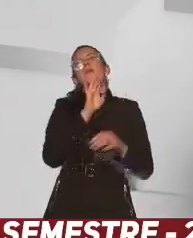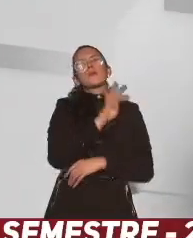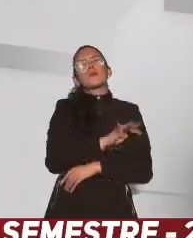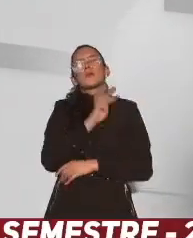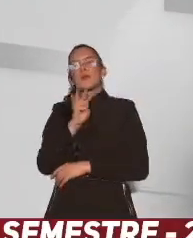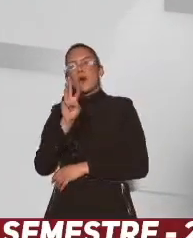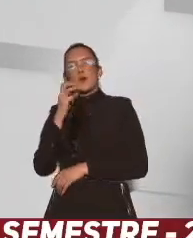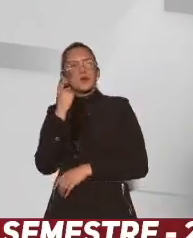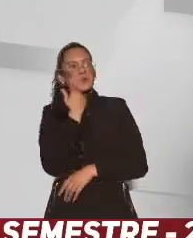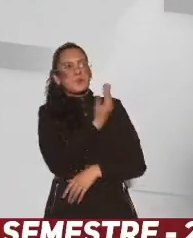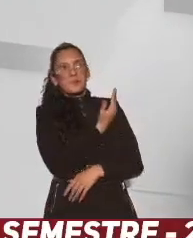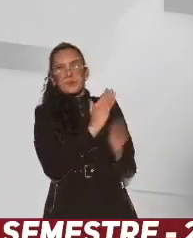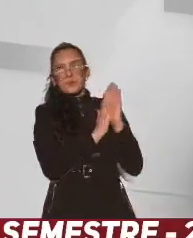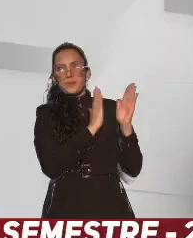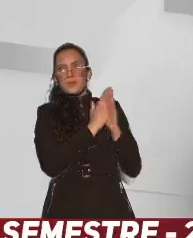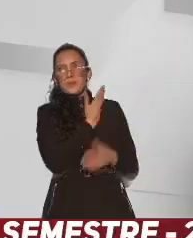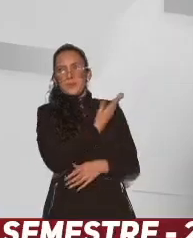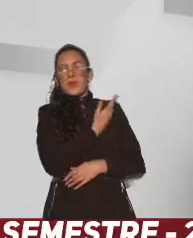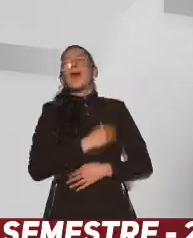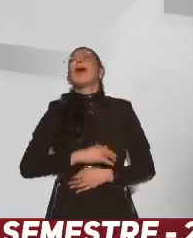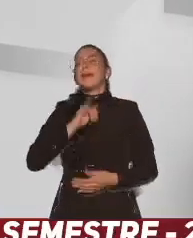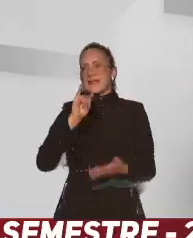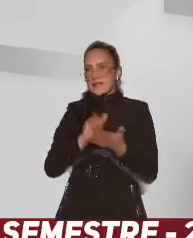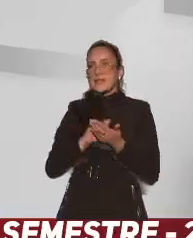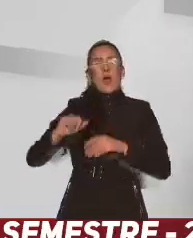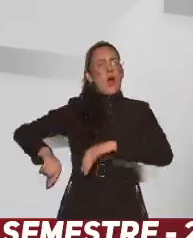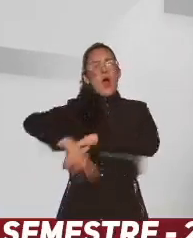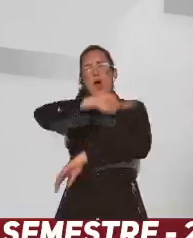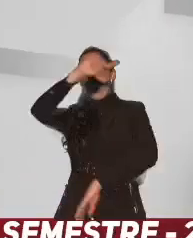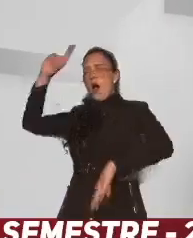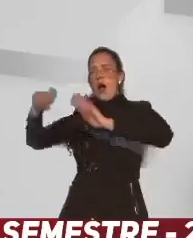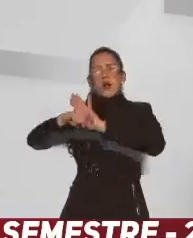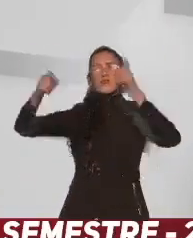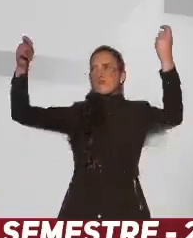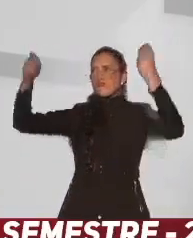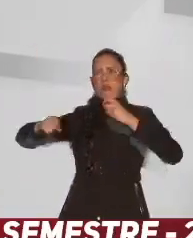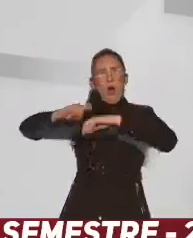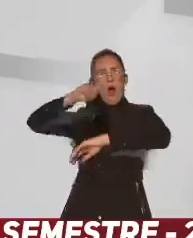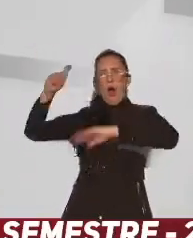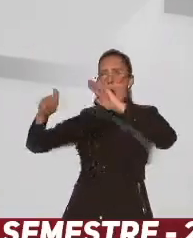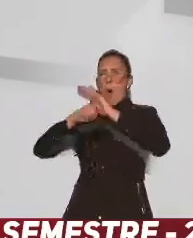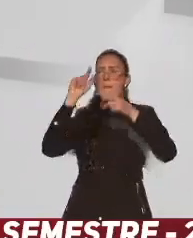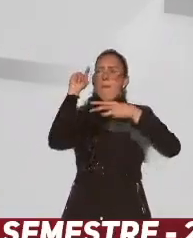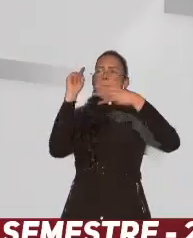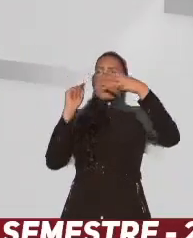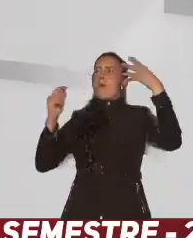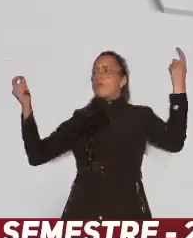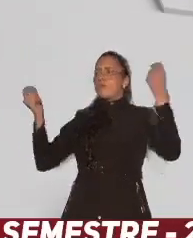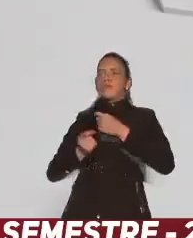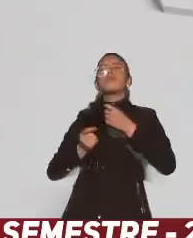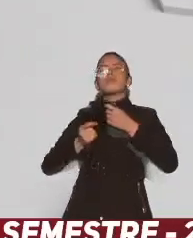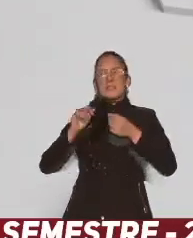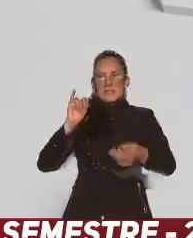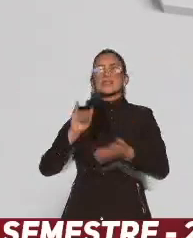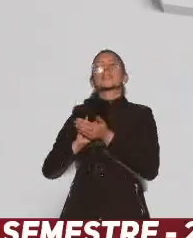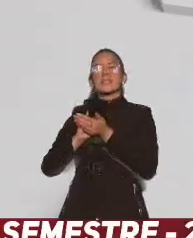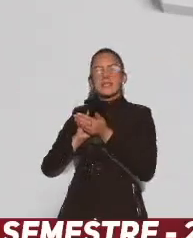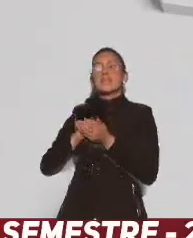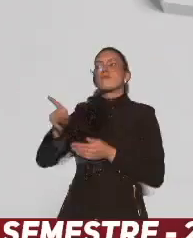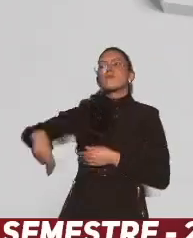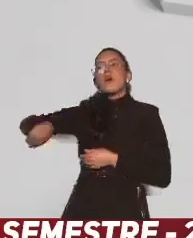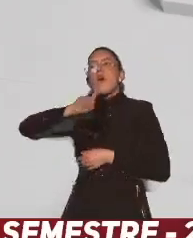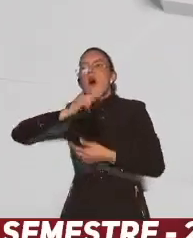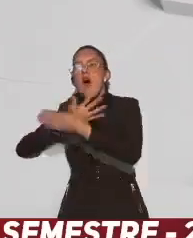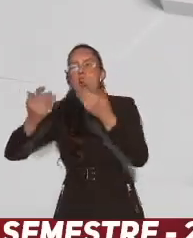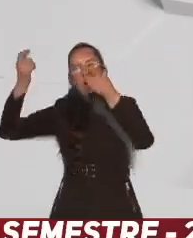330.561.070.448 pesos. En total, el desarrollo de las operaciones militares lograron la afectación a las actividades de economía ilícitas de los